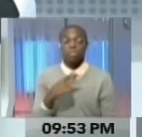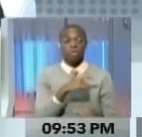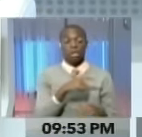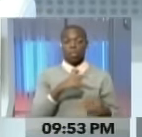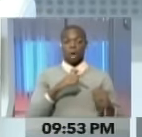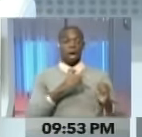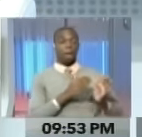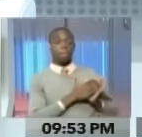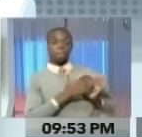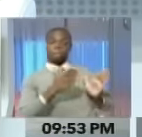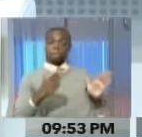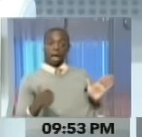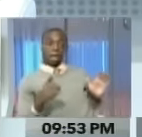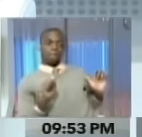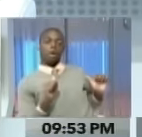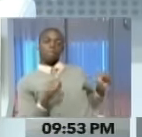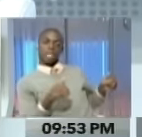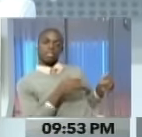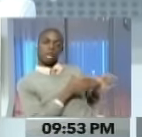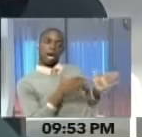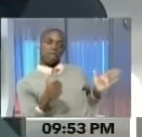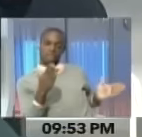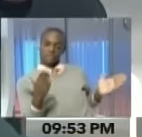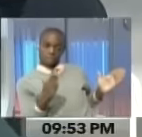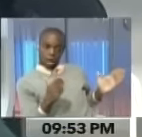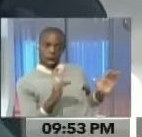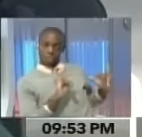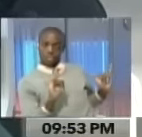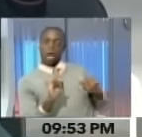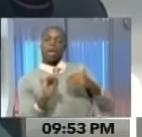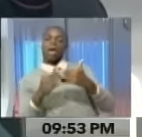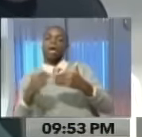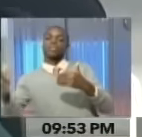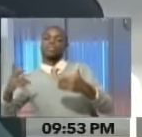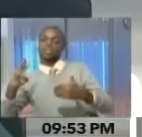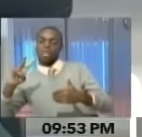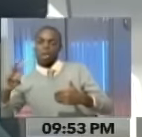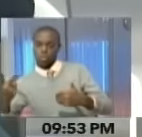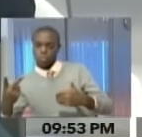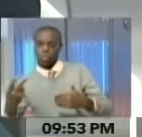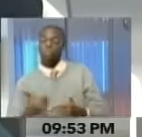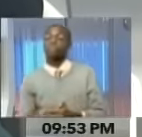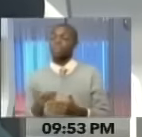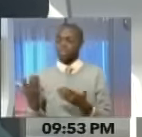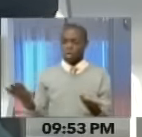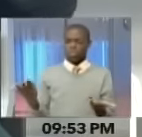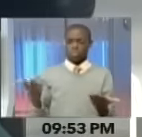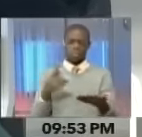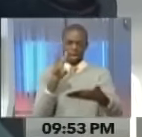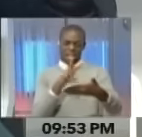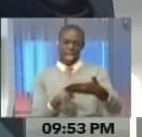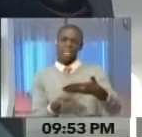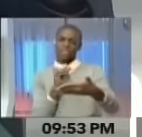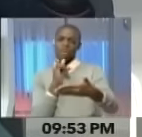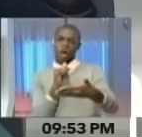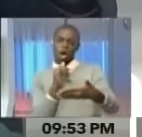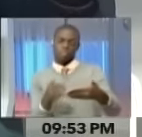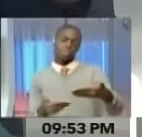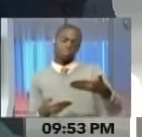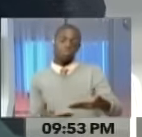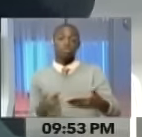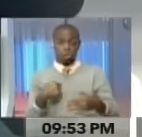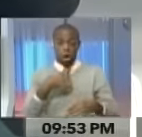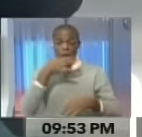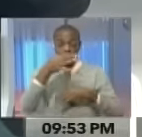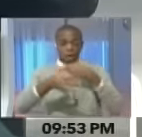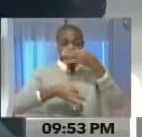y ya va una segunda fase no es que hay que ver el o sea Tú lees el informe el informe que dice dice todo esto que yo te estoy mencionando es